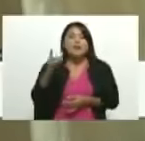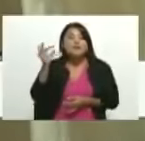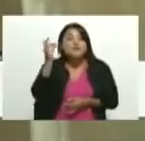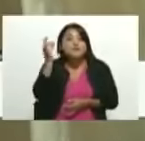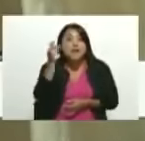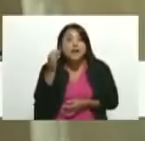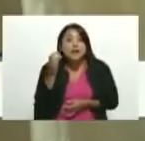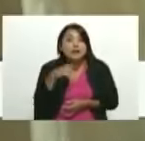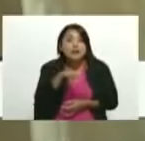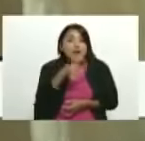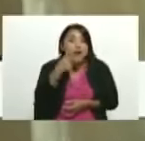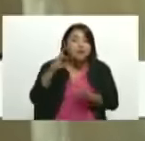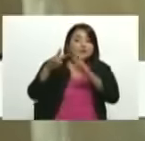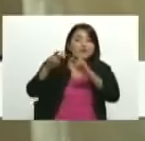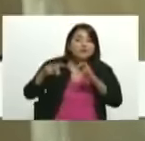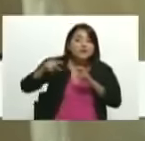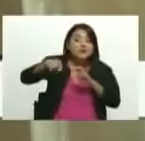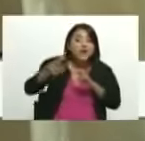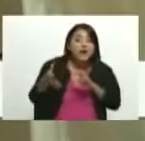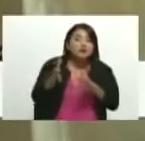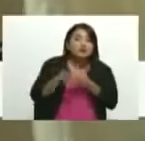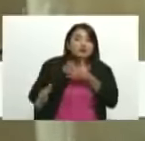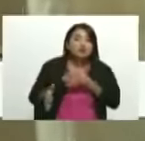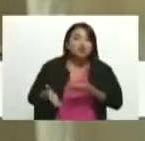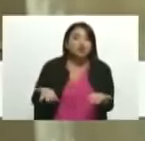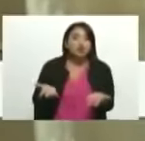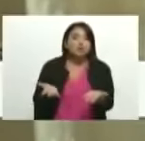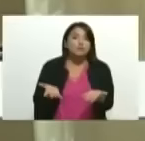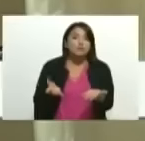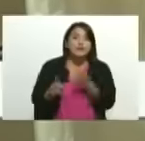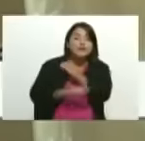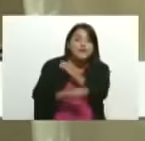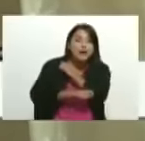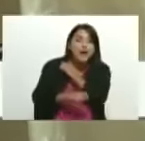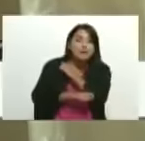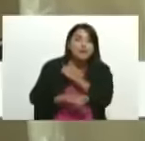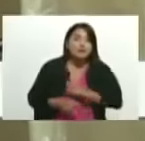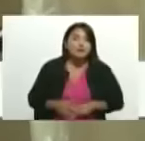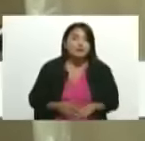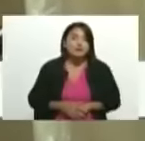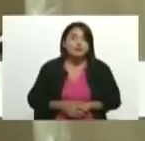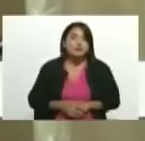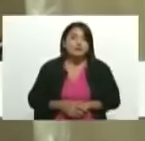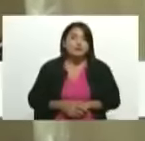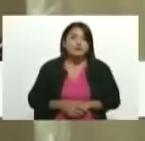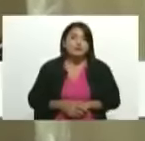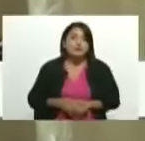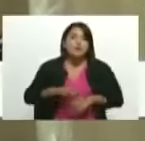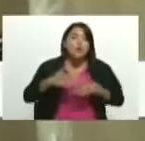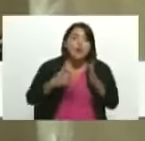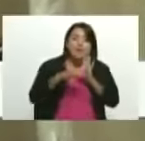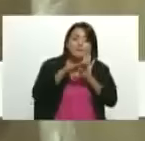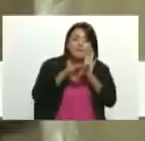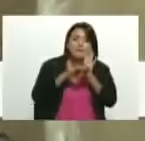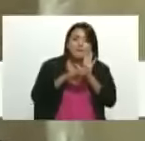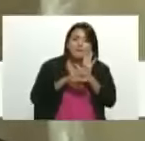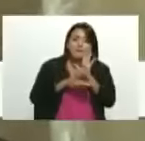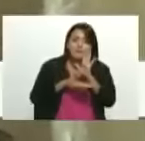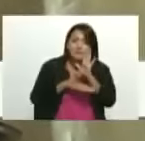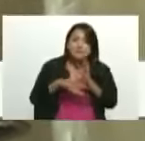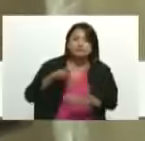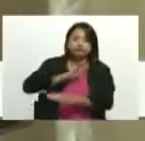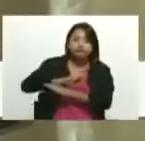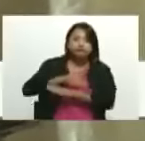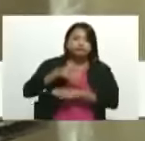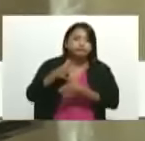iniciar algún proceso con respecto a ello y cuáles serían los posibles delitos que se van a tipificar. Y por último, bueno, ya